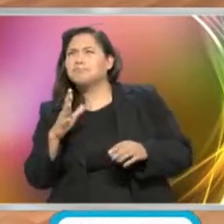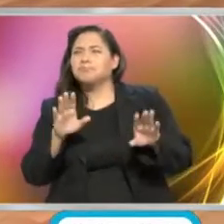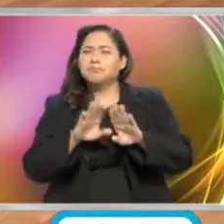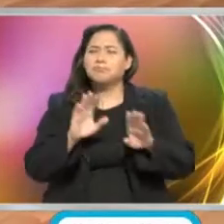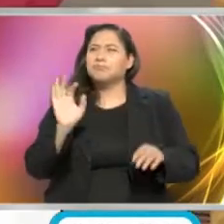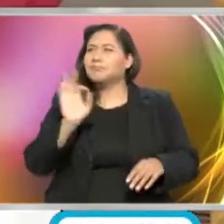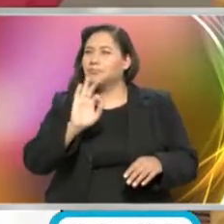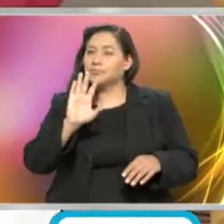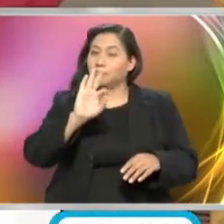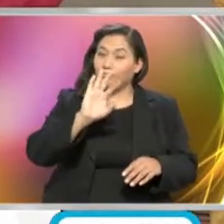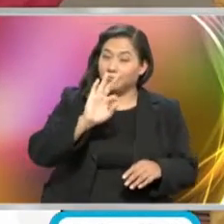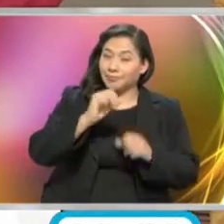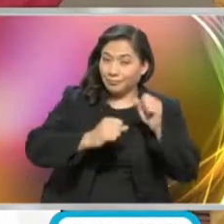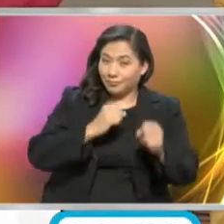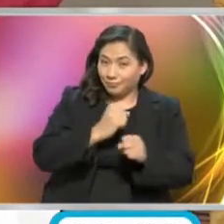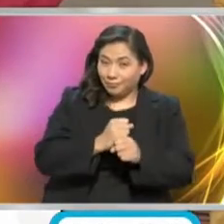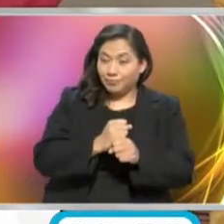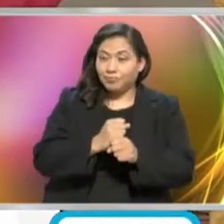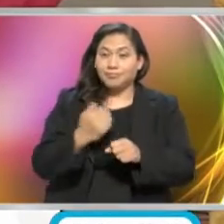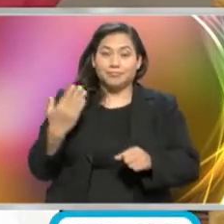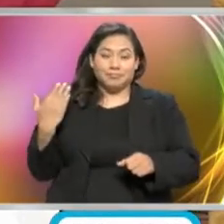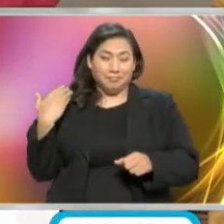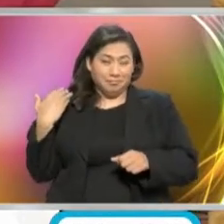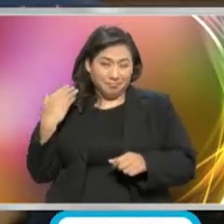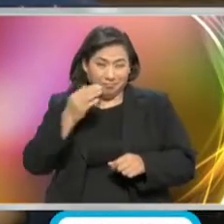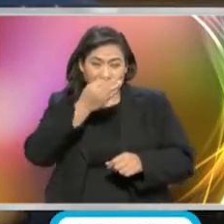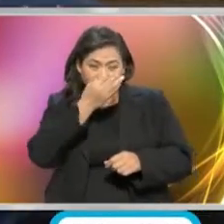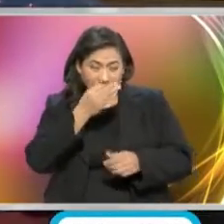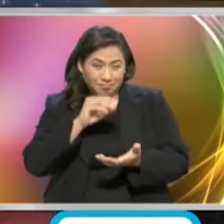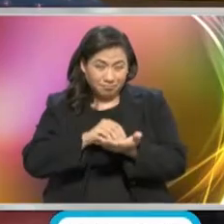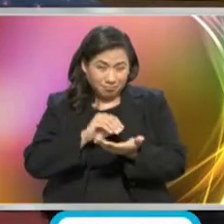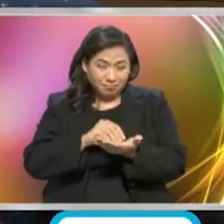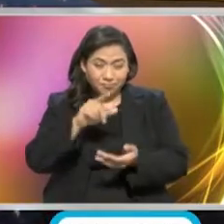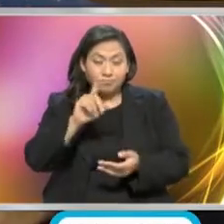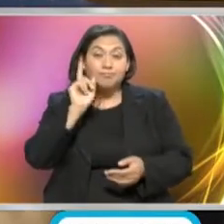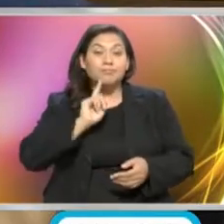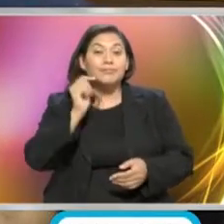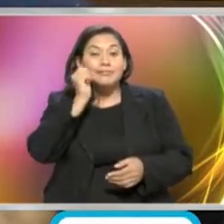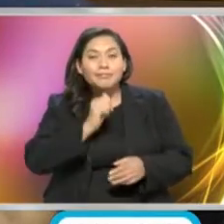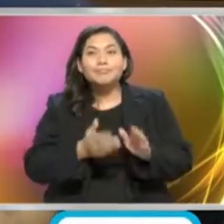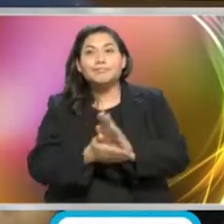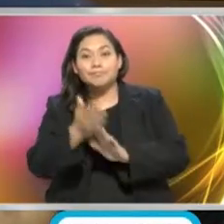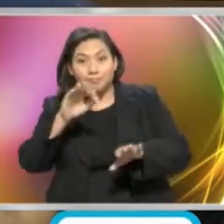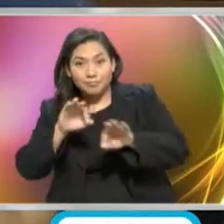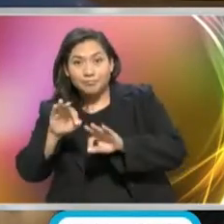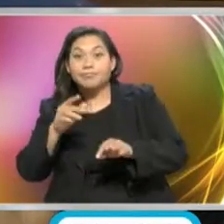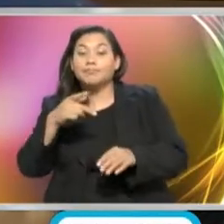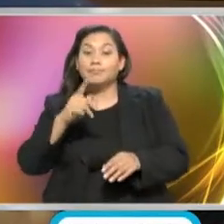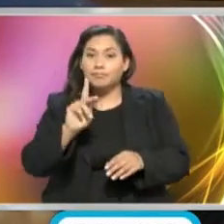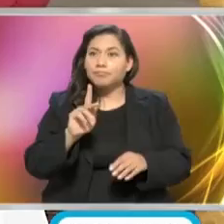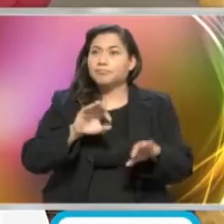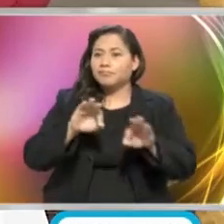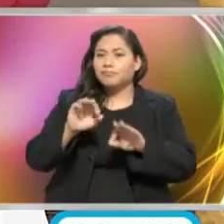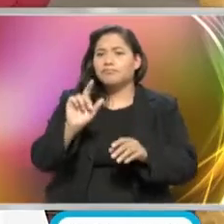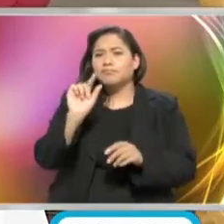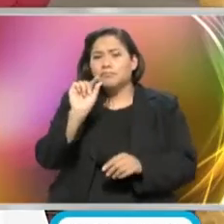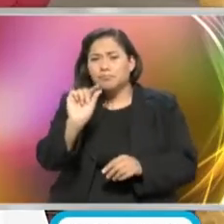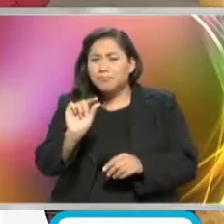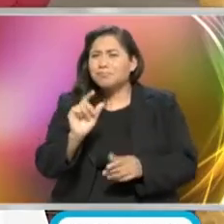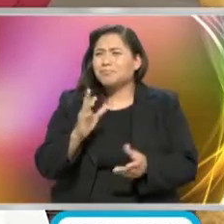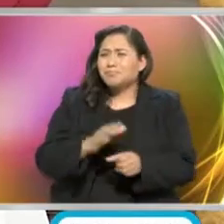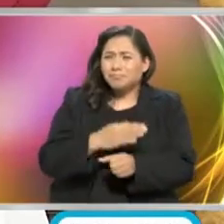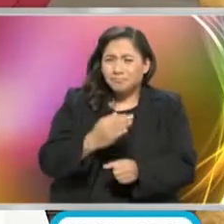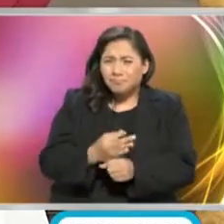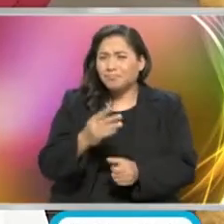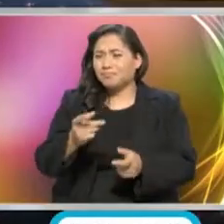pues quizá 40 años del siglo pasado todavía, donde, bueno, las mujeres sí empezaron a trabajar, pero tenían ofertas de trabajo muy limitadas,